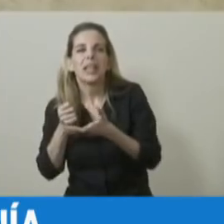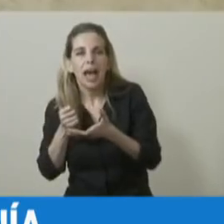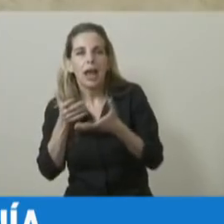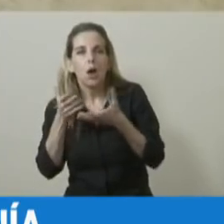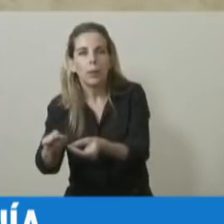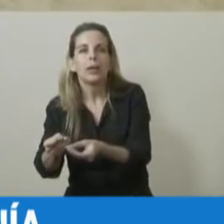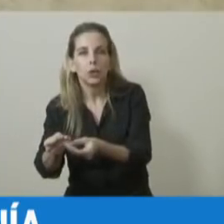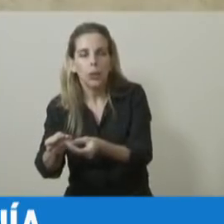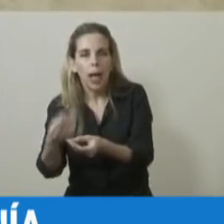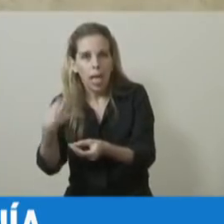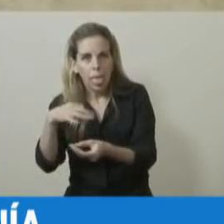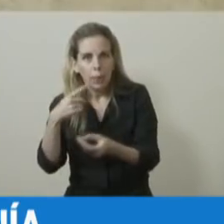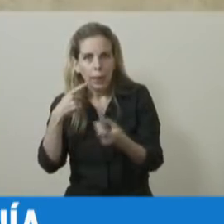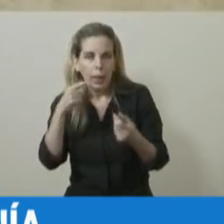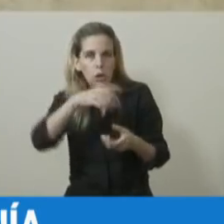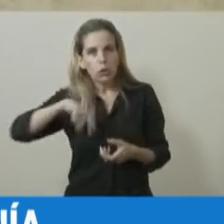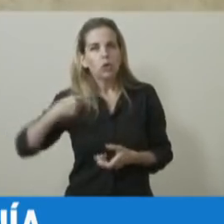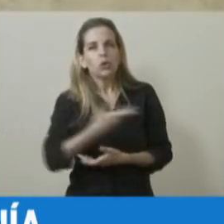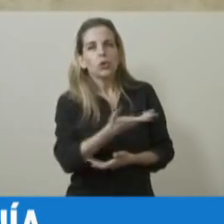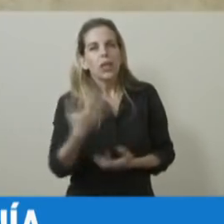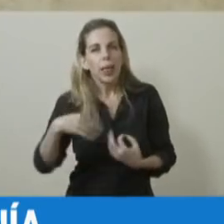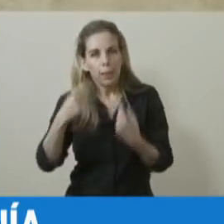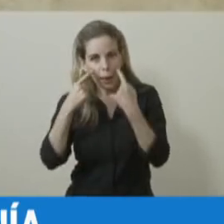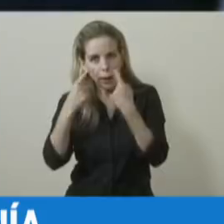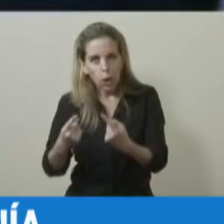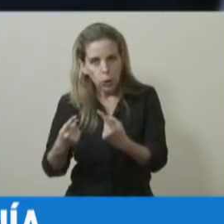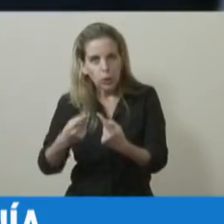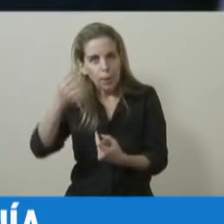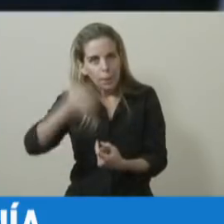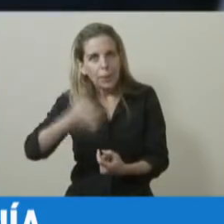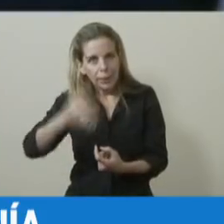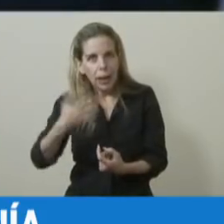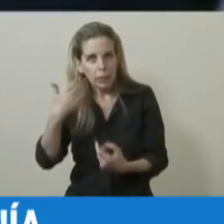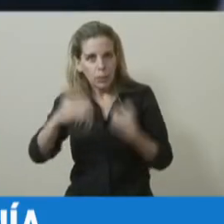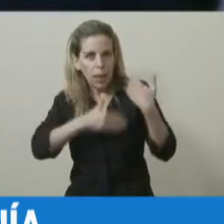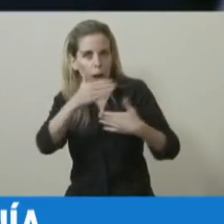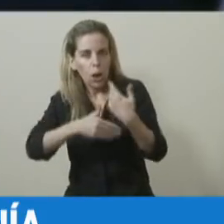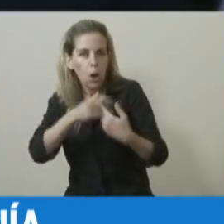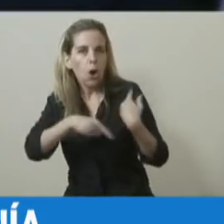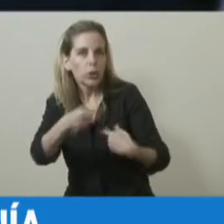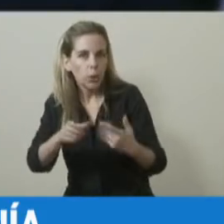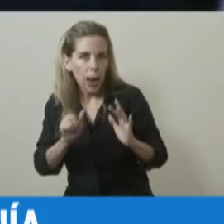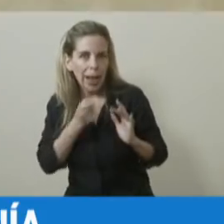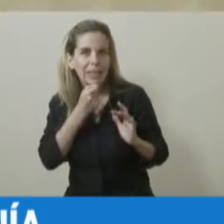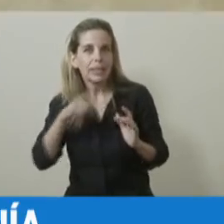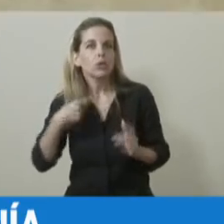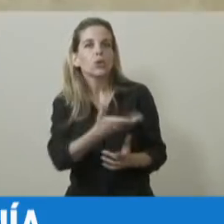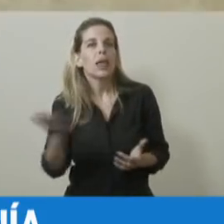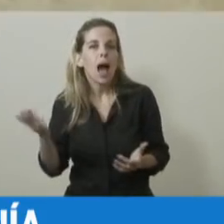sean muy reconocidas socialmente y que puedan seguir llevándose a cabo en el caso que los